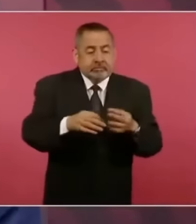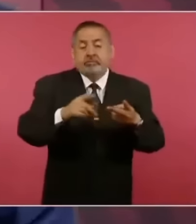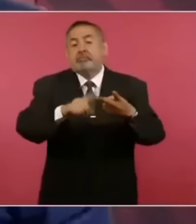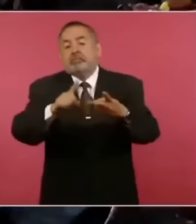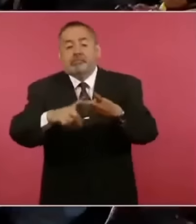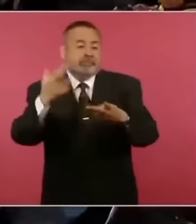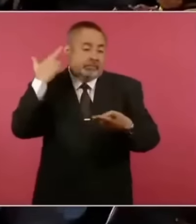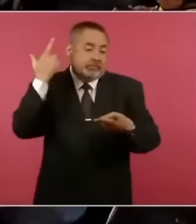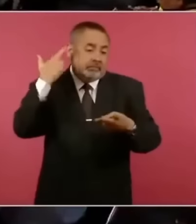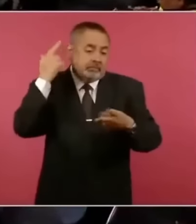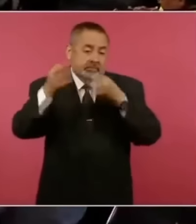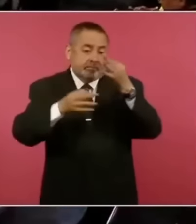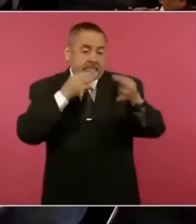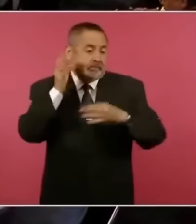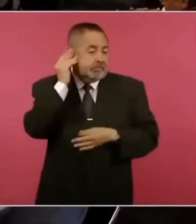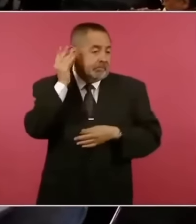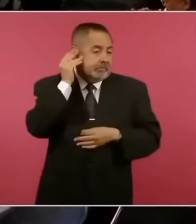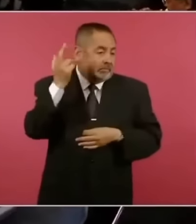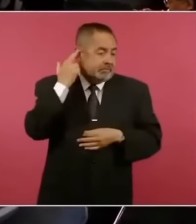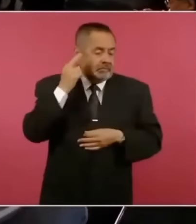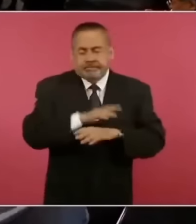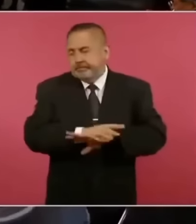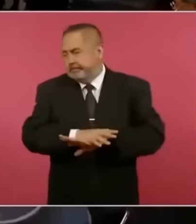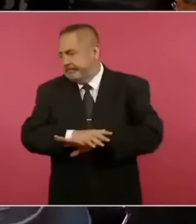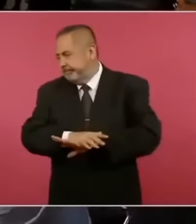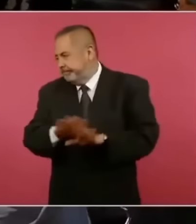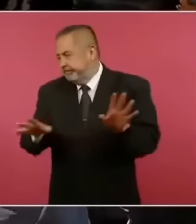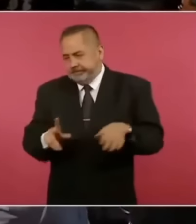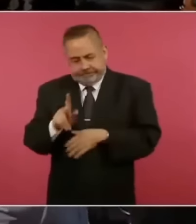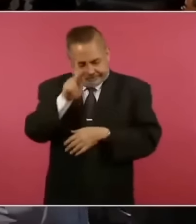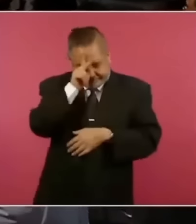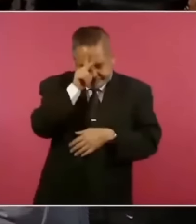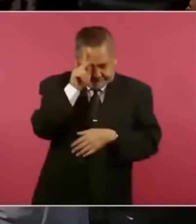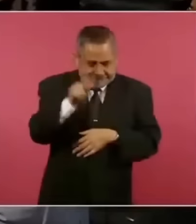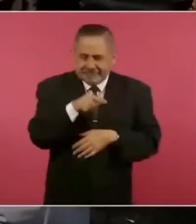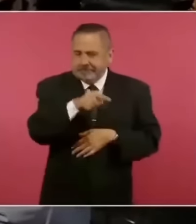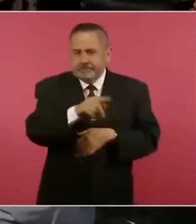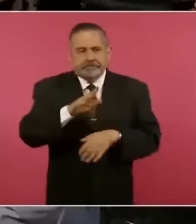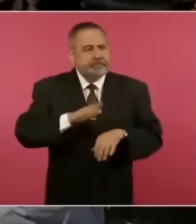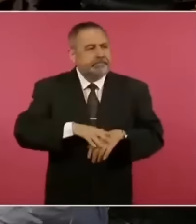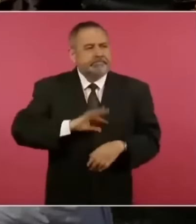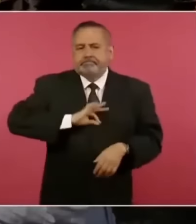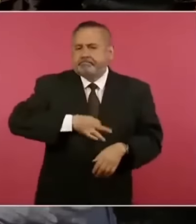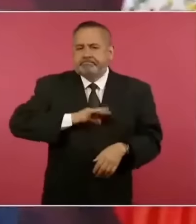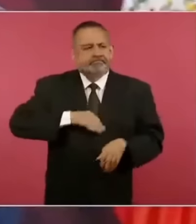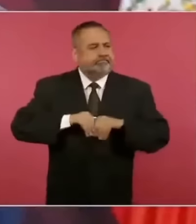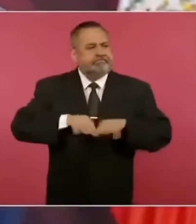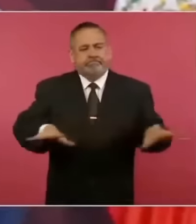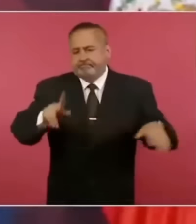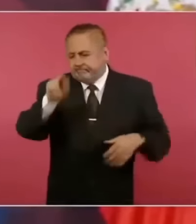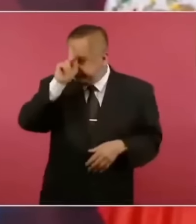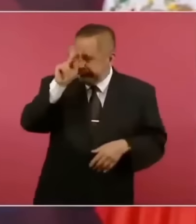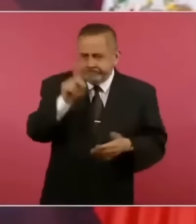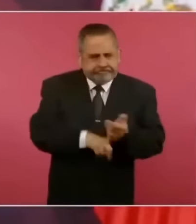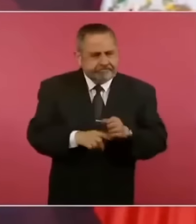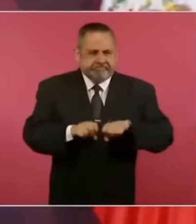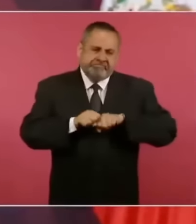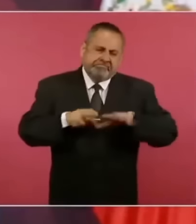radio No no eso es lo más tóxico que pueda ha es un